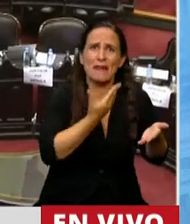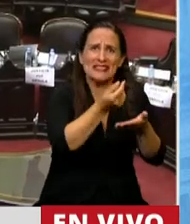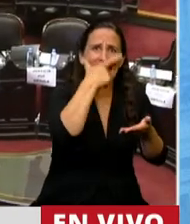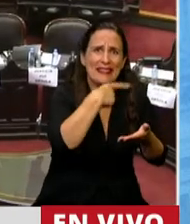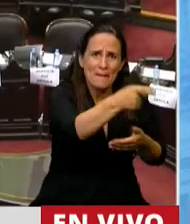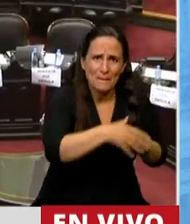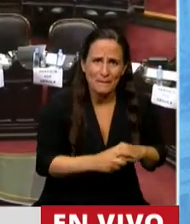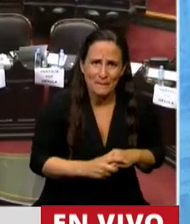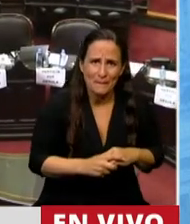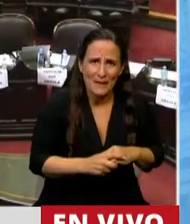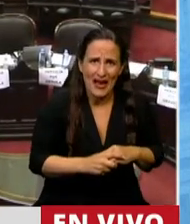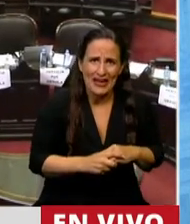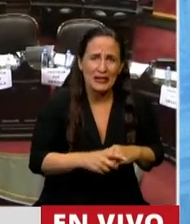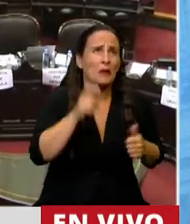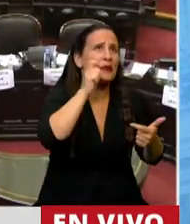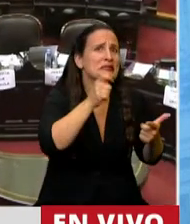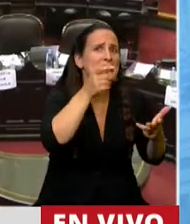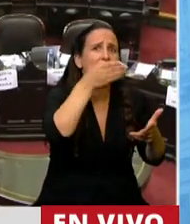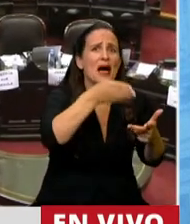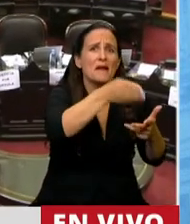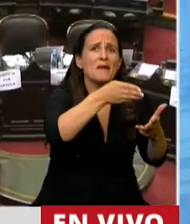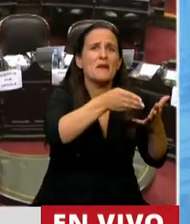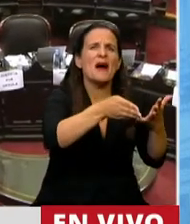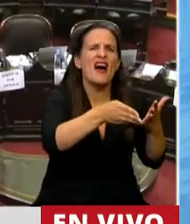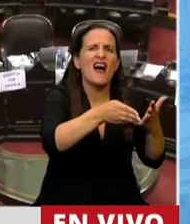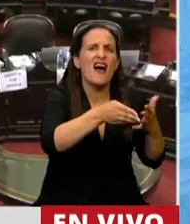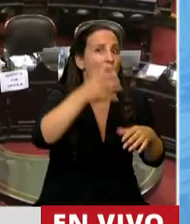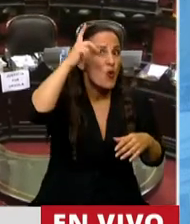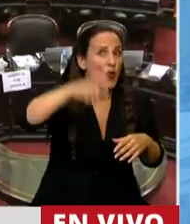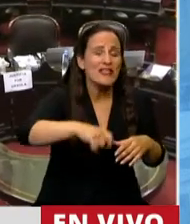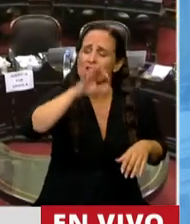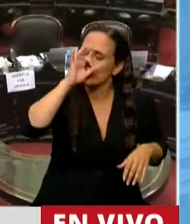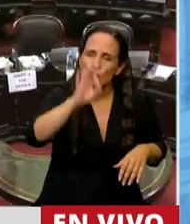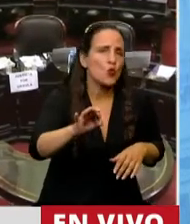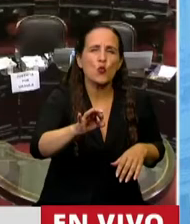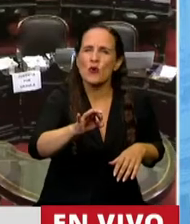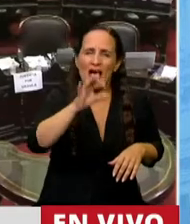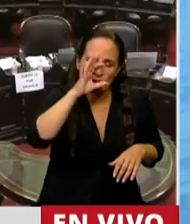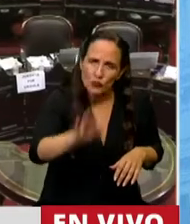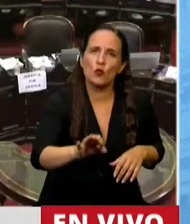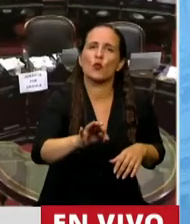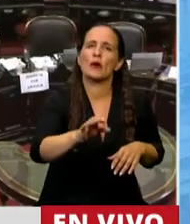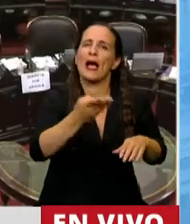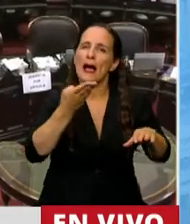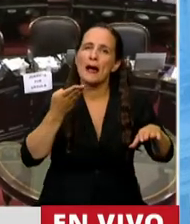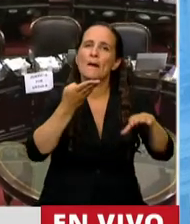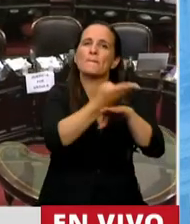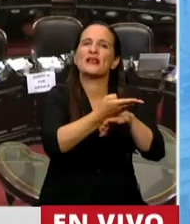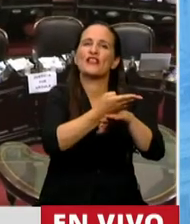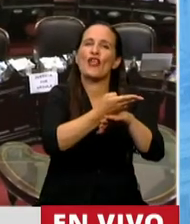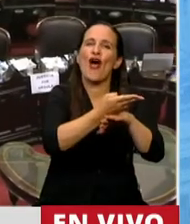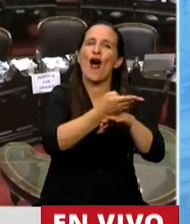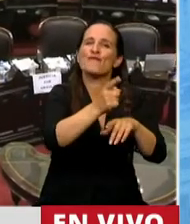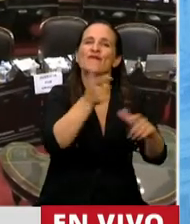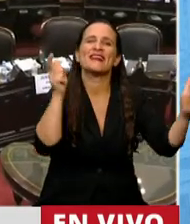visitas con una gran particularidad. El juez nunca, nunca cumplió con la obligación de solicitar la audiencia